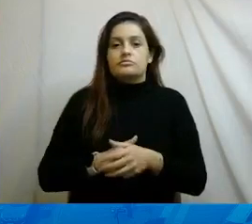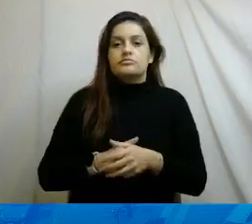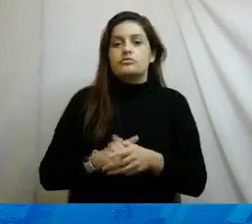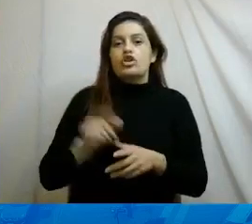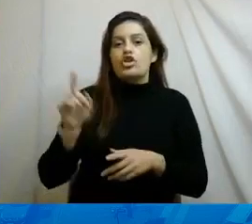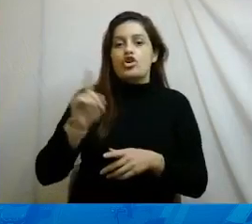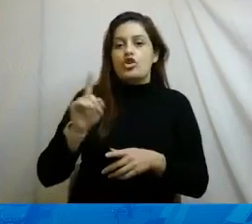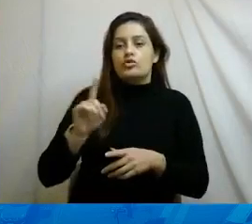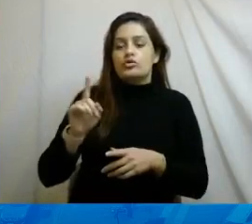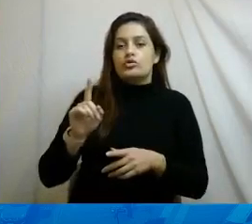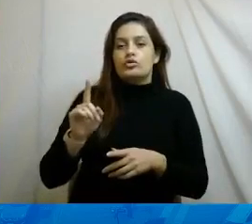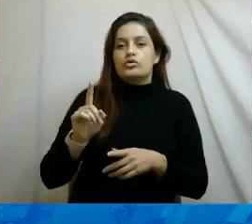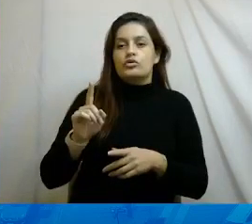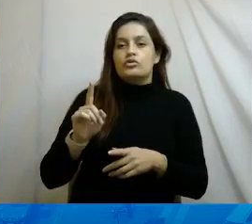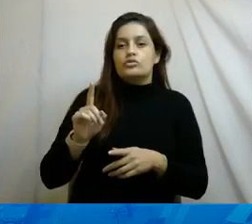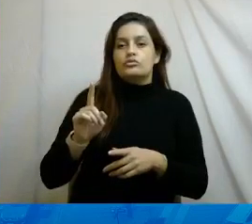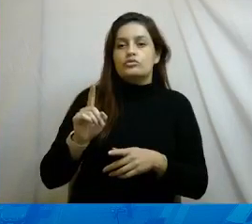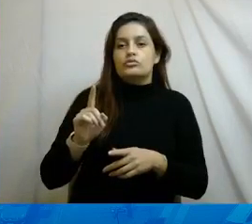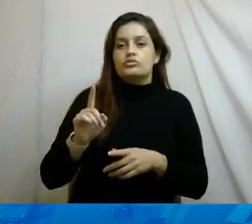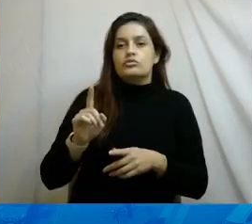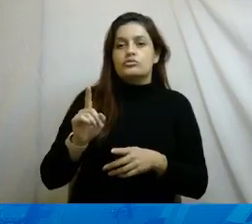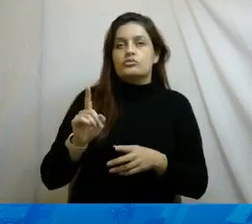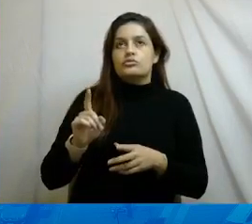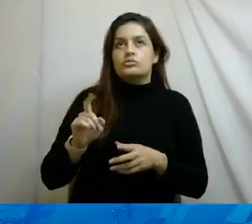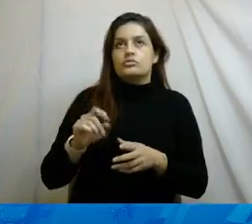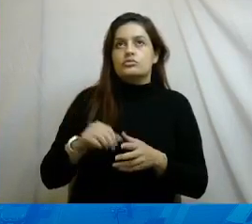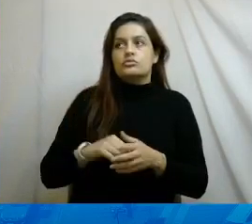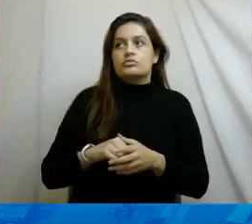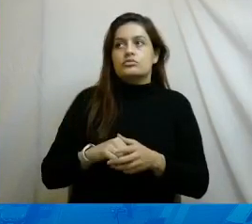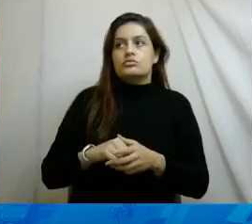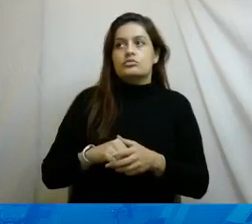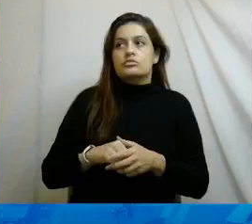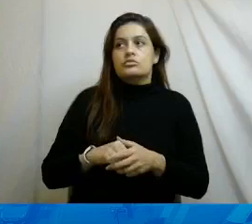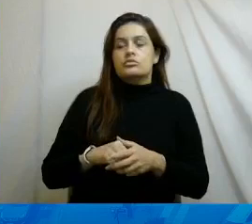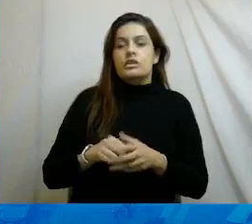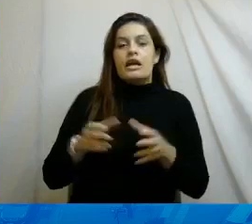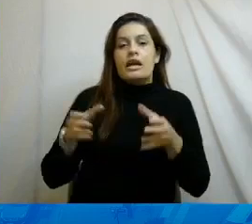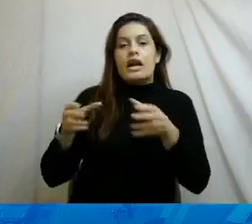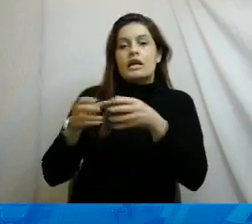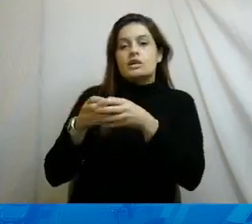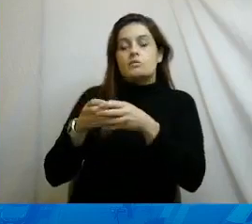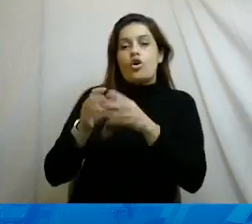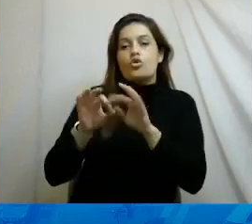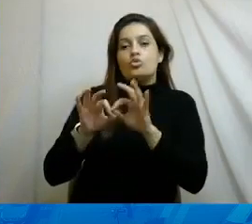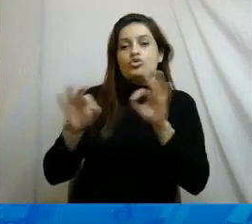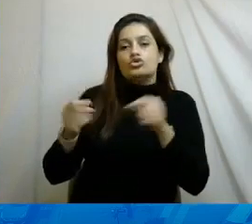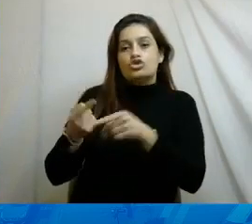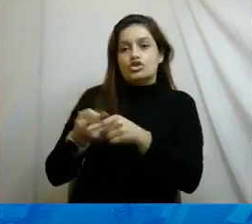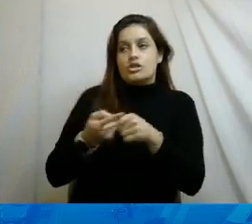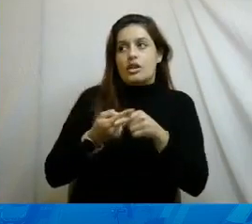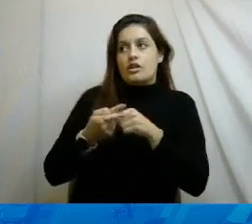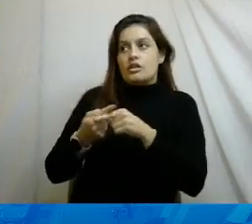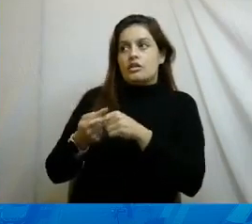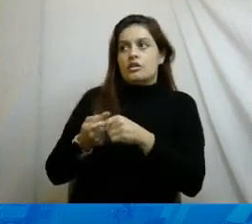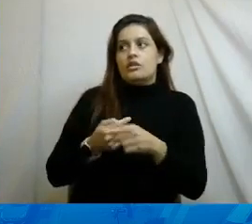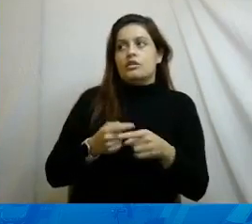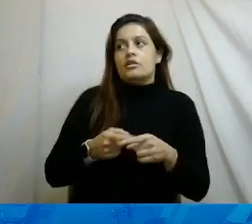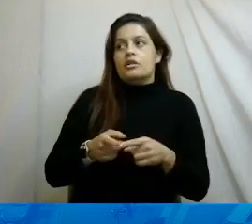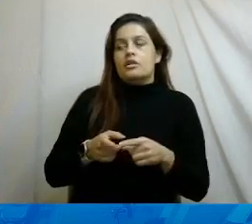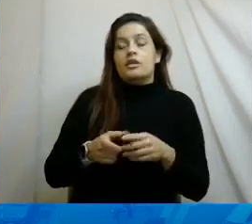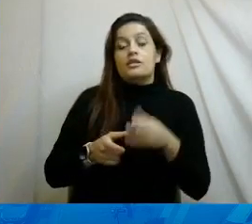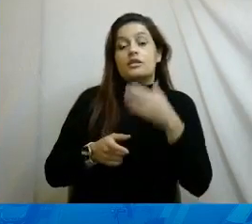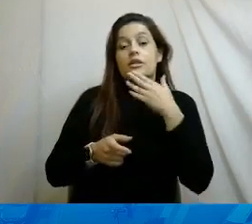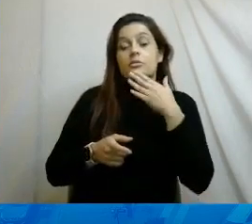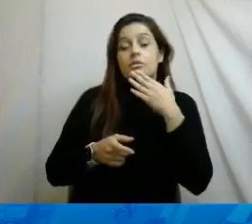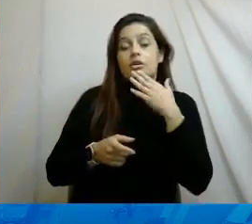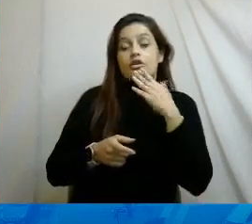persiguiendo en particular a alguno de los docentes o del equipo educativo, social de la escuela, sino que